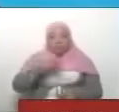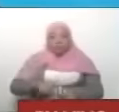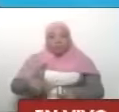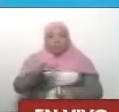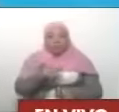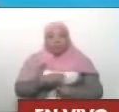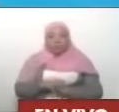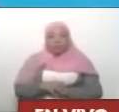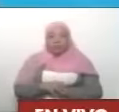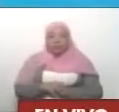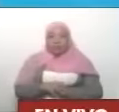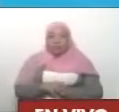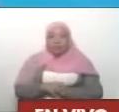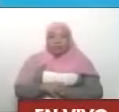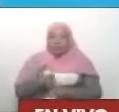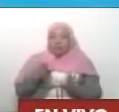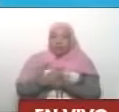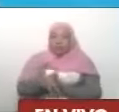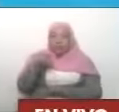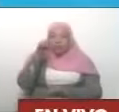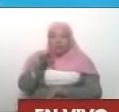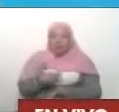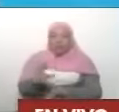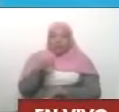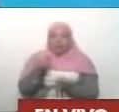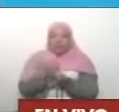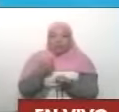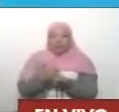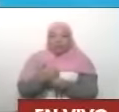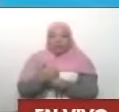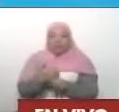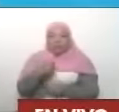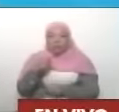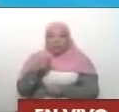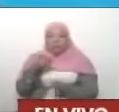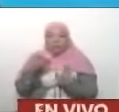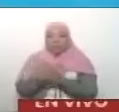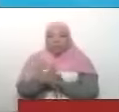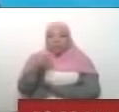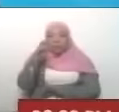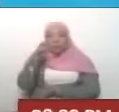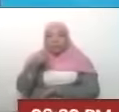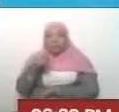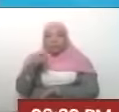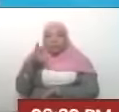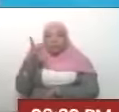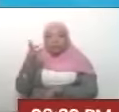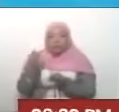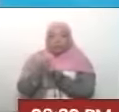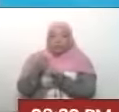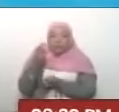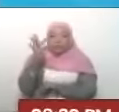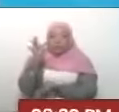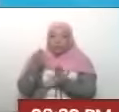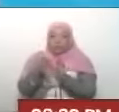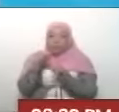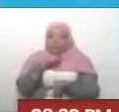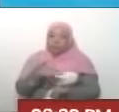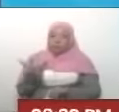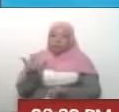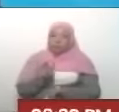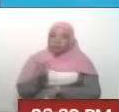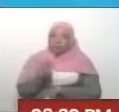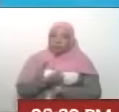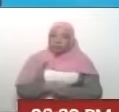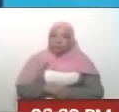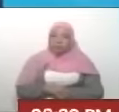los 25 años, lanzamos un programa que se llamaba El Pueblo Cuenta Su Historia. Porque si algo hizo la Academia de la Historia en Venezuela,